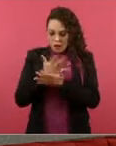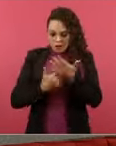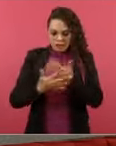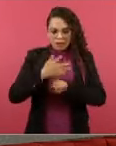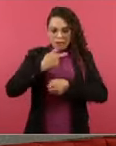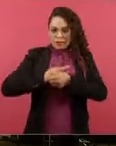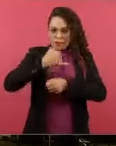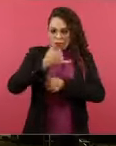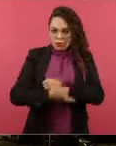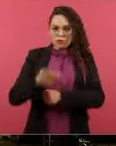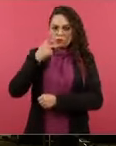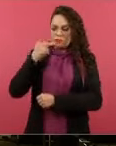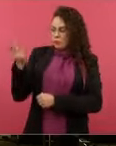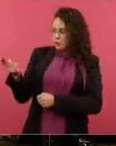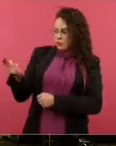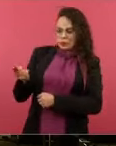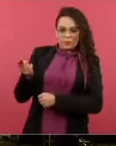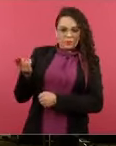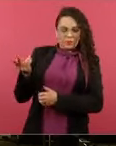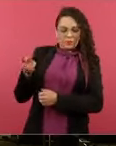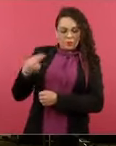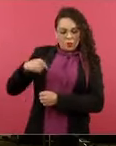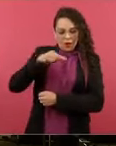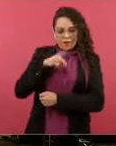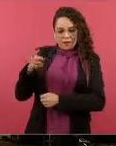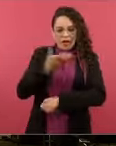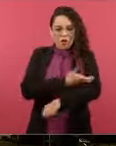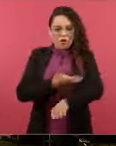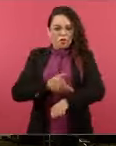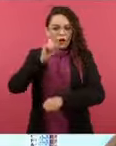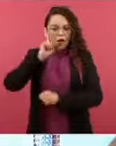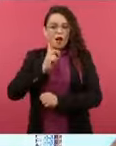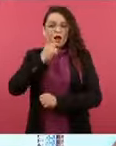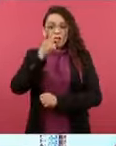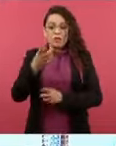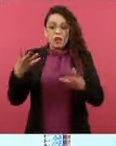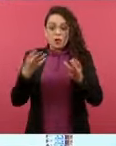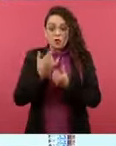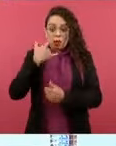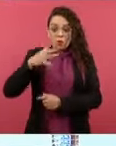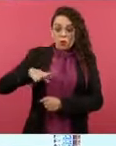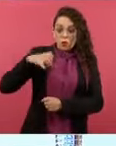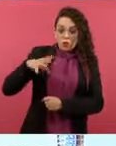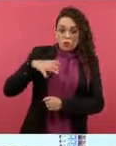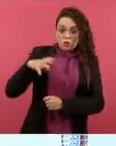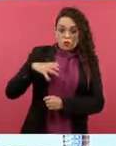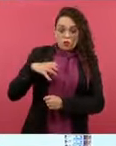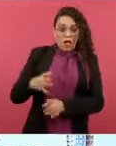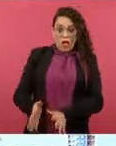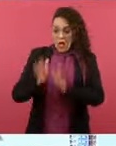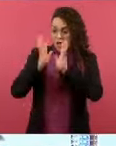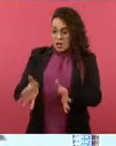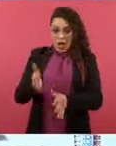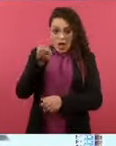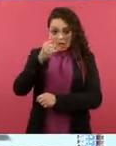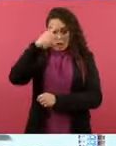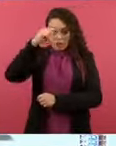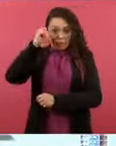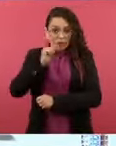está construyendo. Por fortuna, aquí no pensamos que las cosas estén dadas una vez y para siempre, acabadas